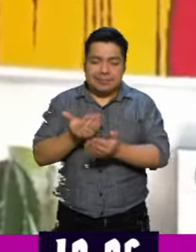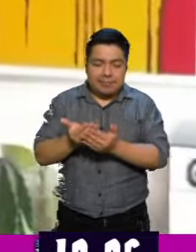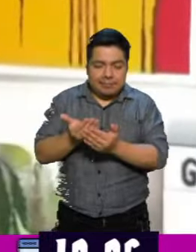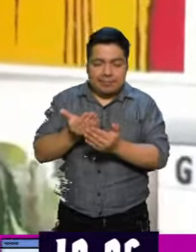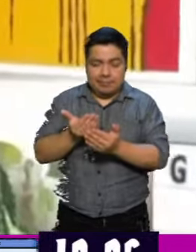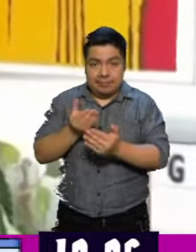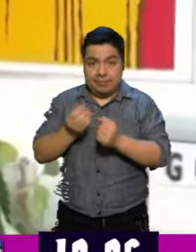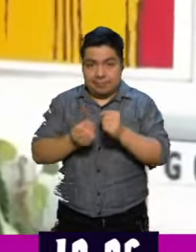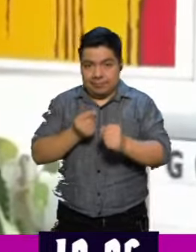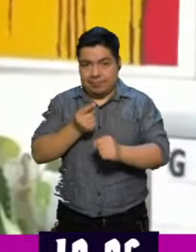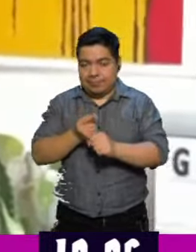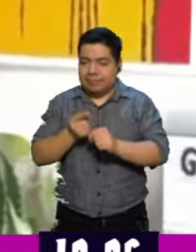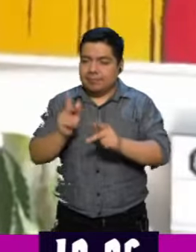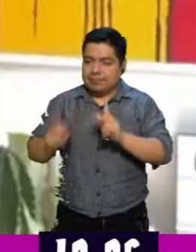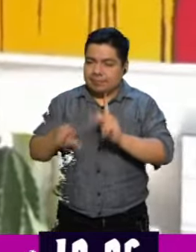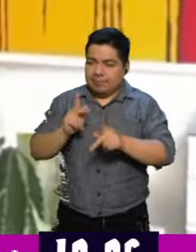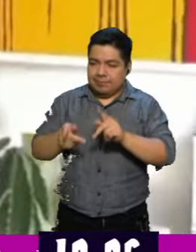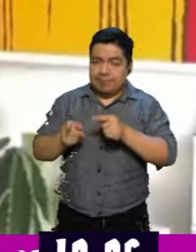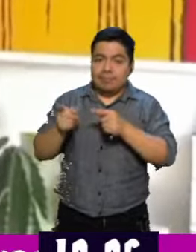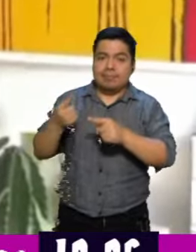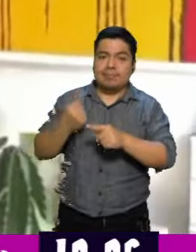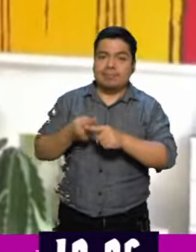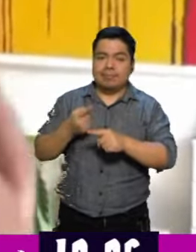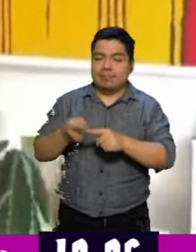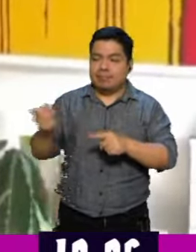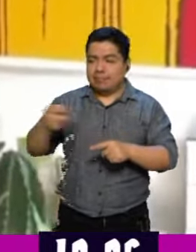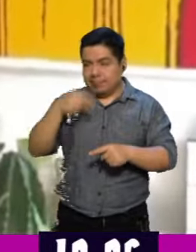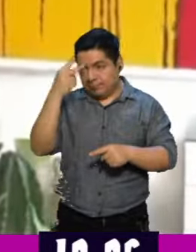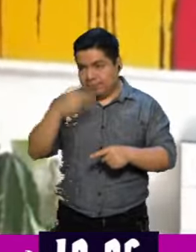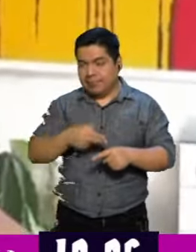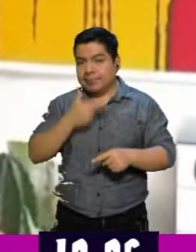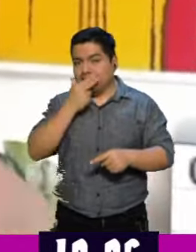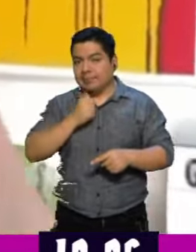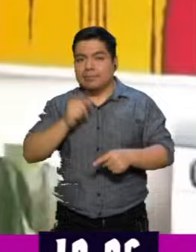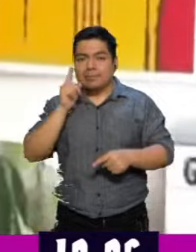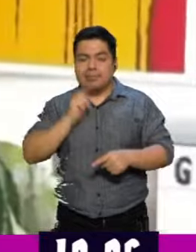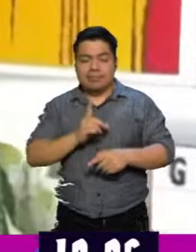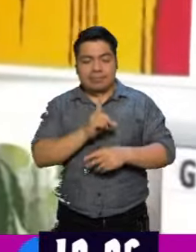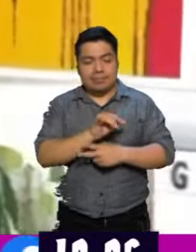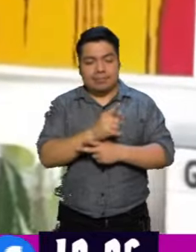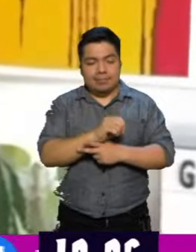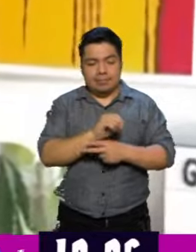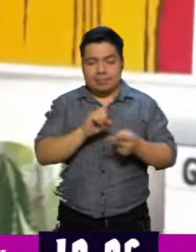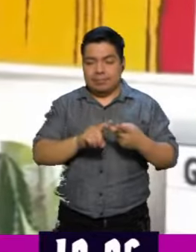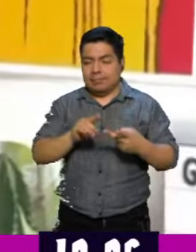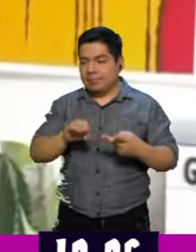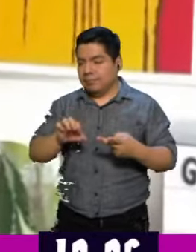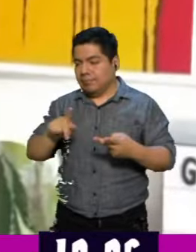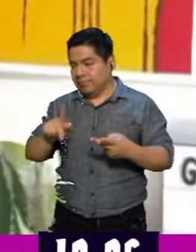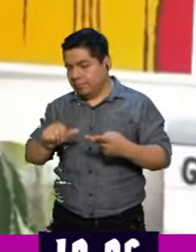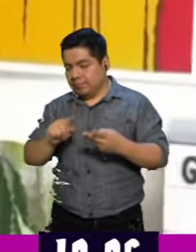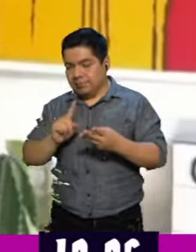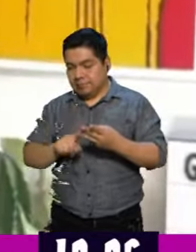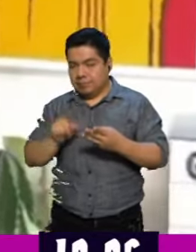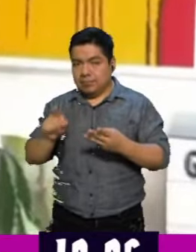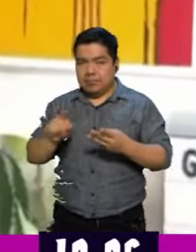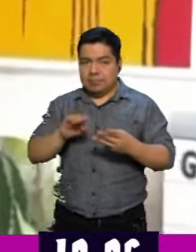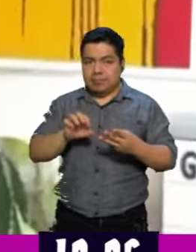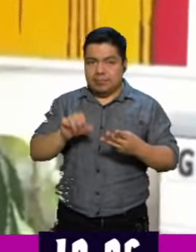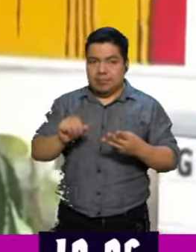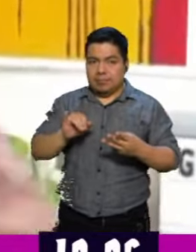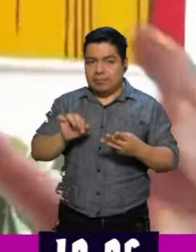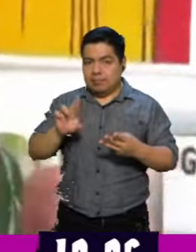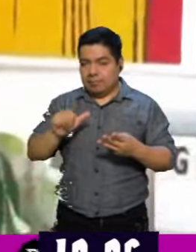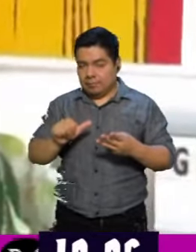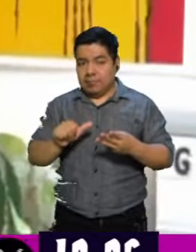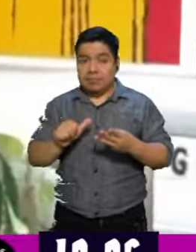a lanzarnos a platicar con los mexicanos y la mexicana Diego Calva, Eric Heiser y Erendira Ibarra